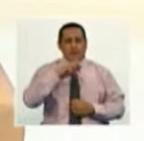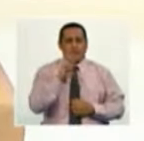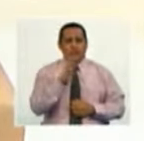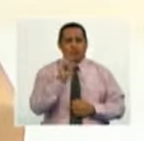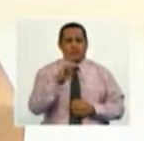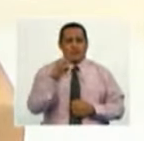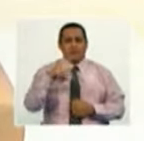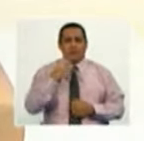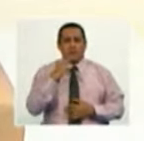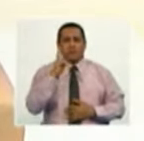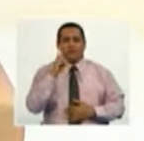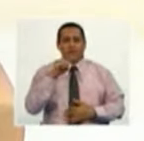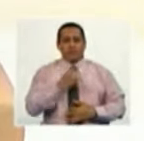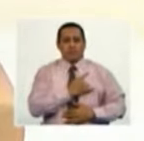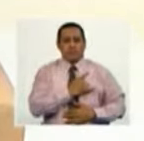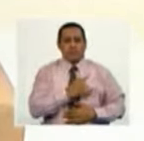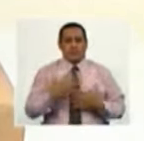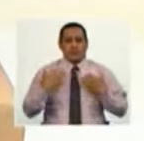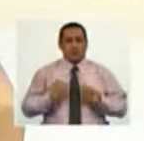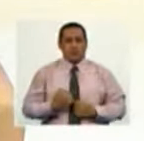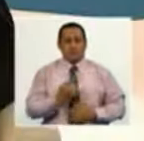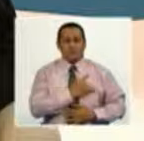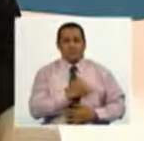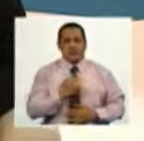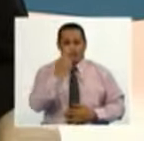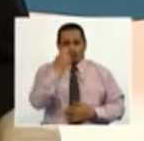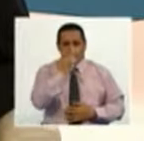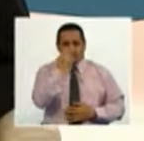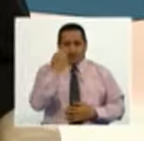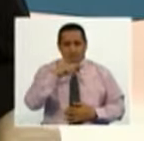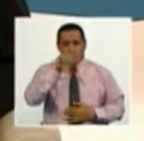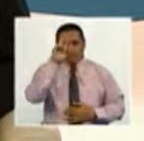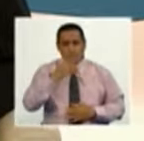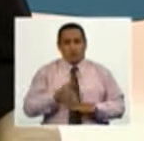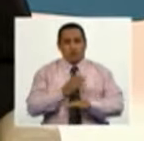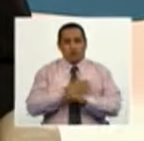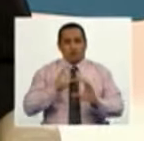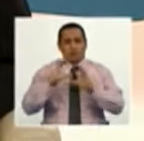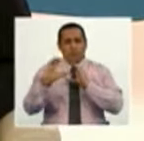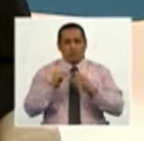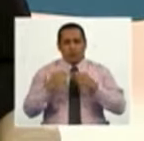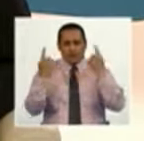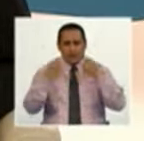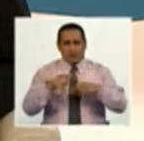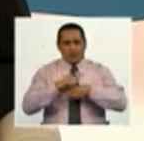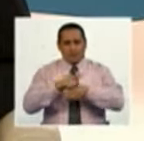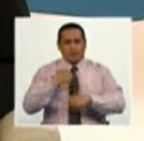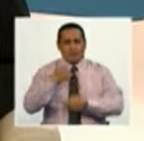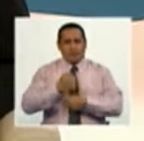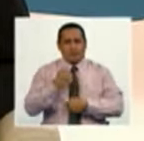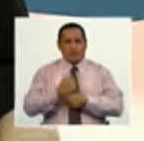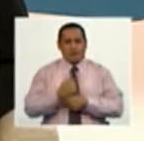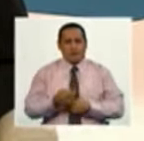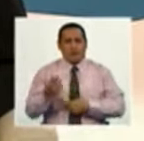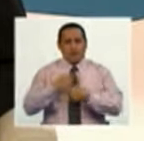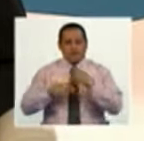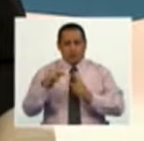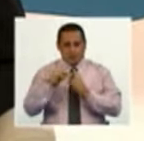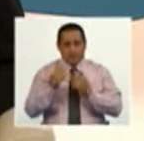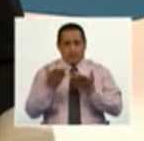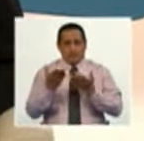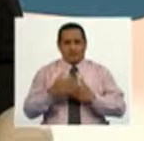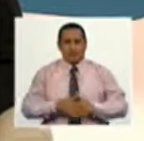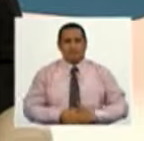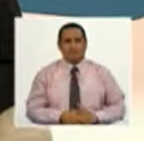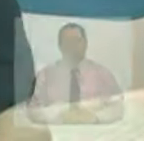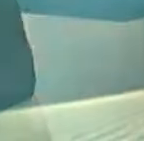PwC y docente en la Facultad de Derecho de la Pontificia Universidad Católica del Perú, con quien hemos tratado el principio de inmediatez laboral. Regresamos con las